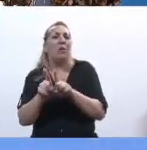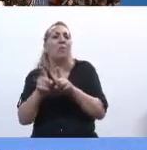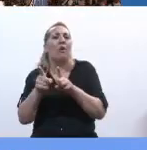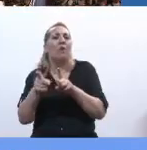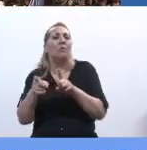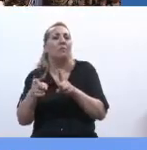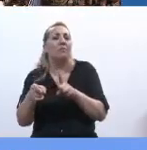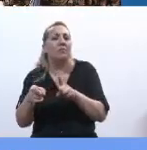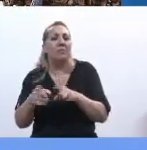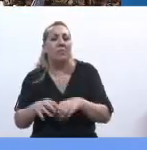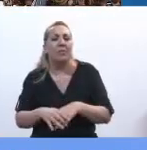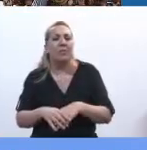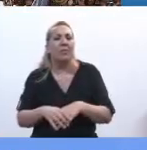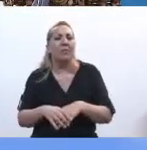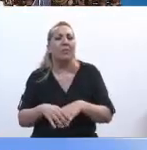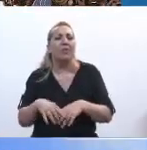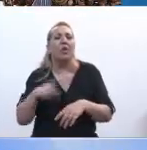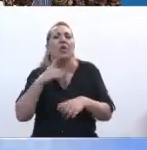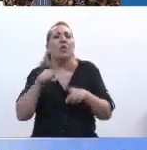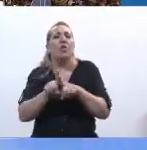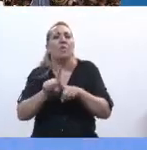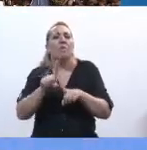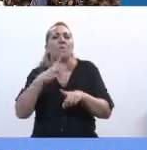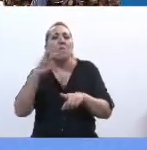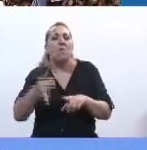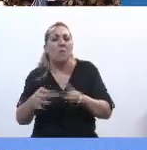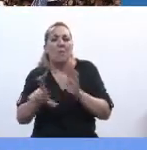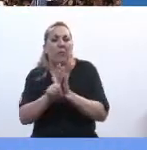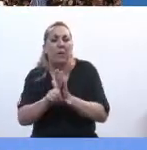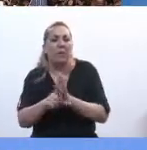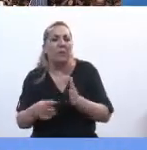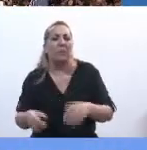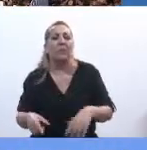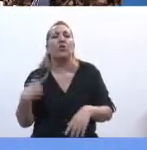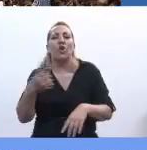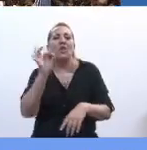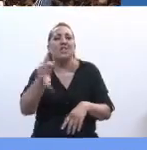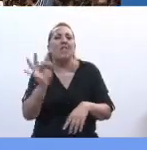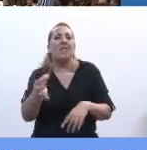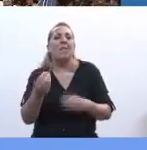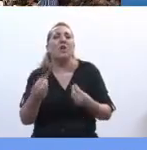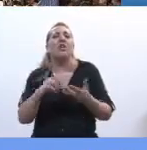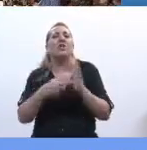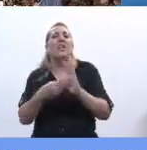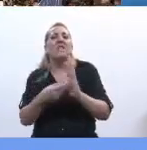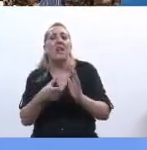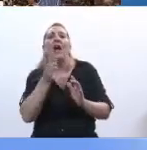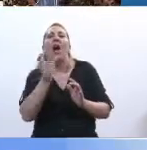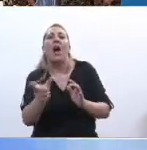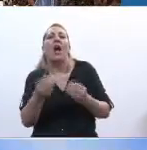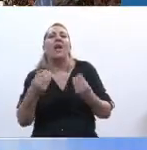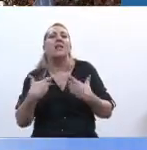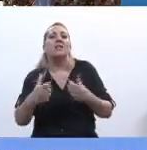íbamos a terminar con la inaplicabilidad de esta ley todos sabemos lo que significa el concepto de salud integral